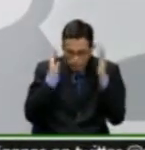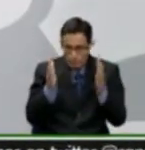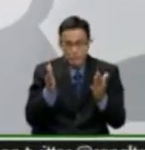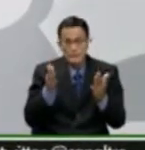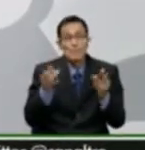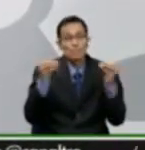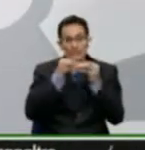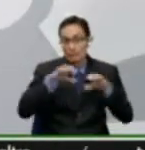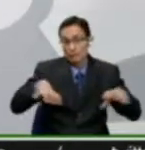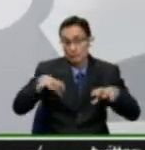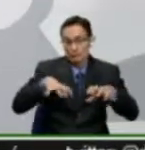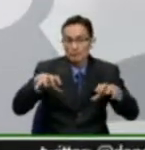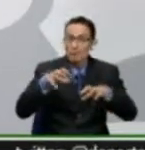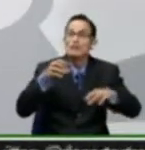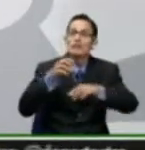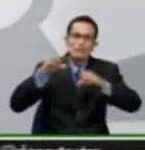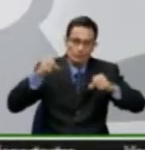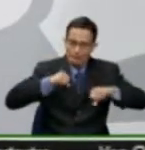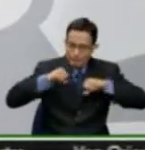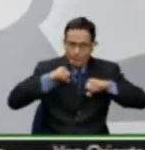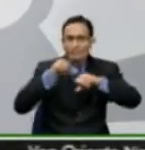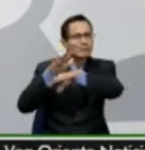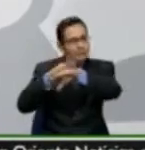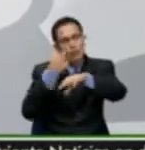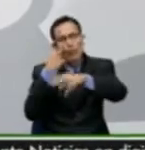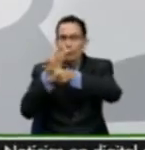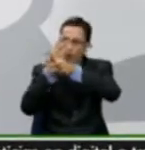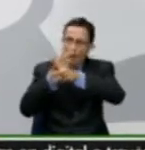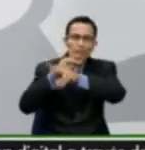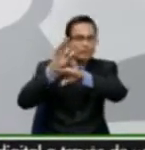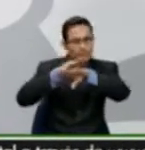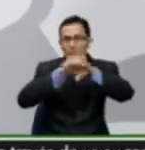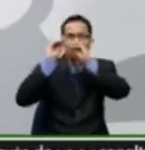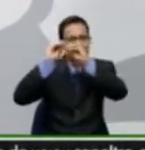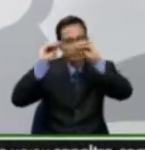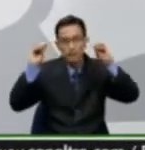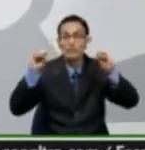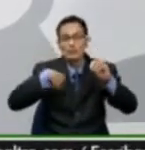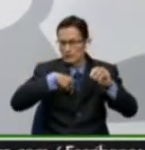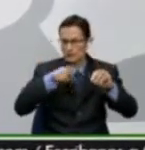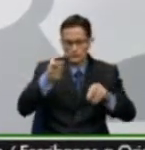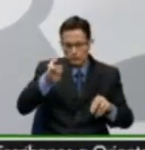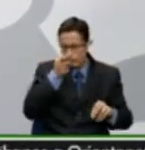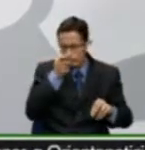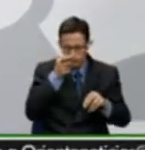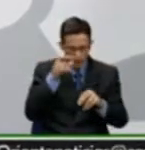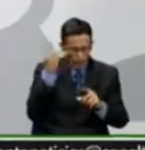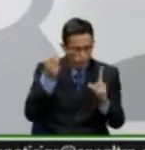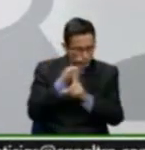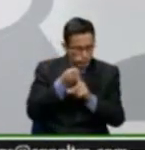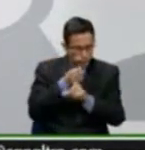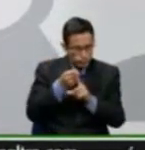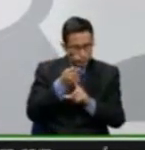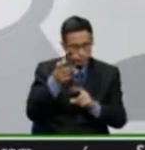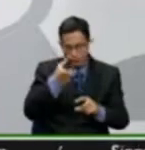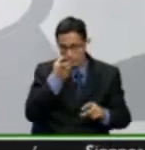con actividades de prevención y promoción donde todos nosotros estamos atentos a cualquier signo de maltrato donde los niños y niñas pues son nuestras